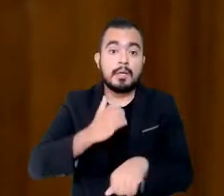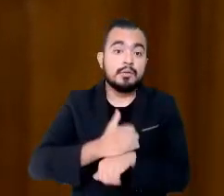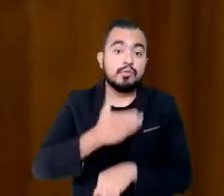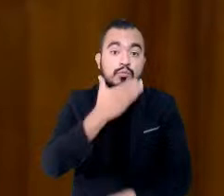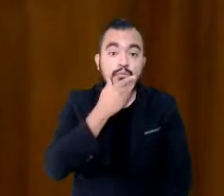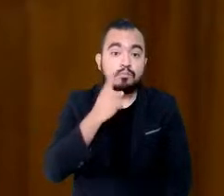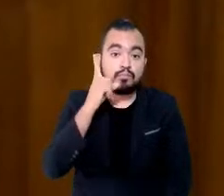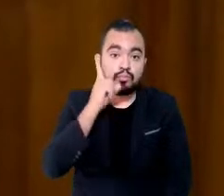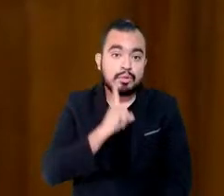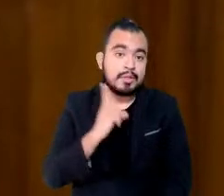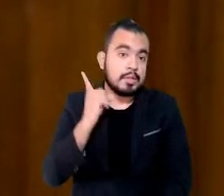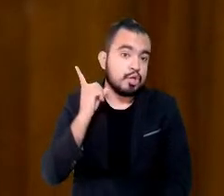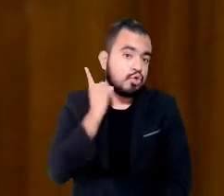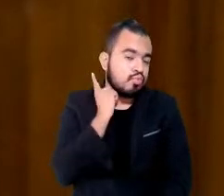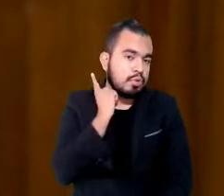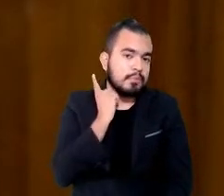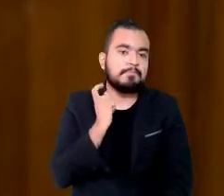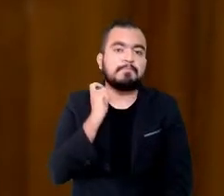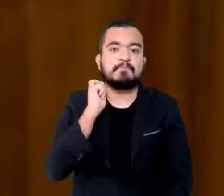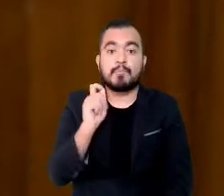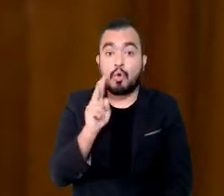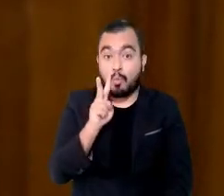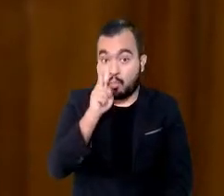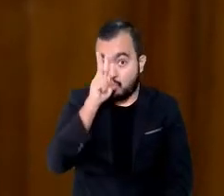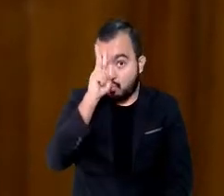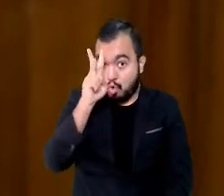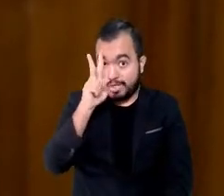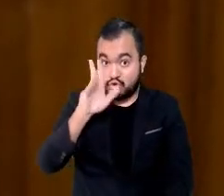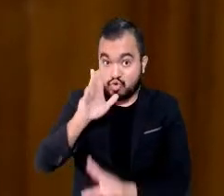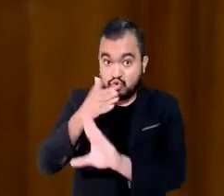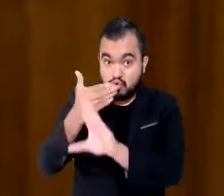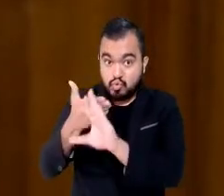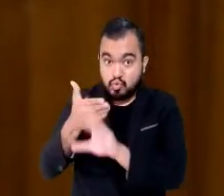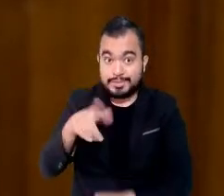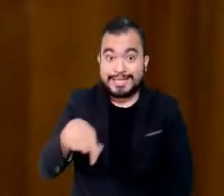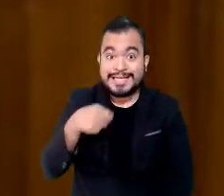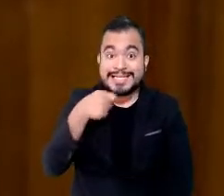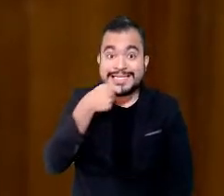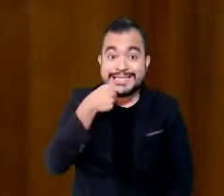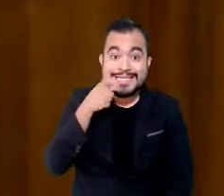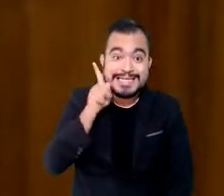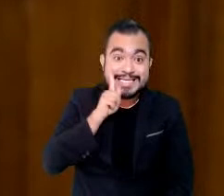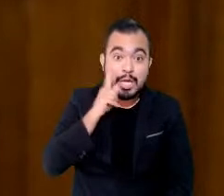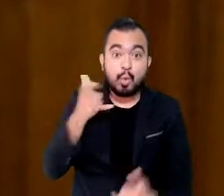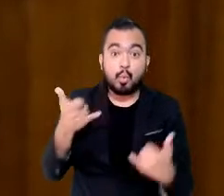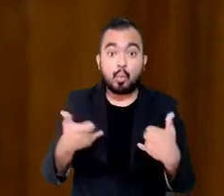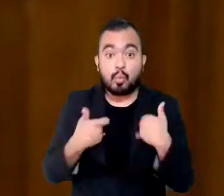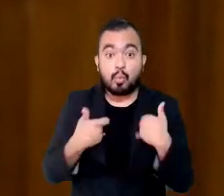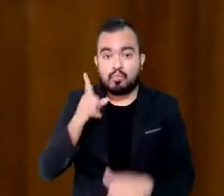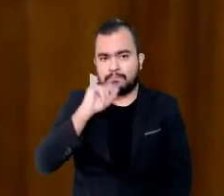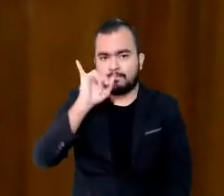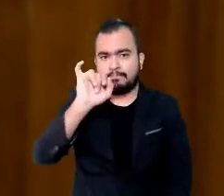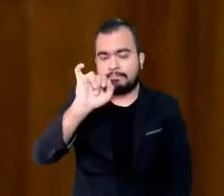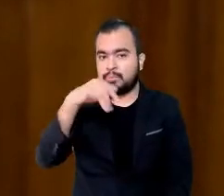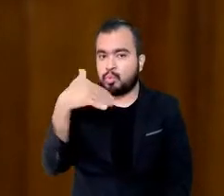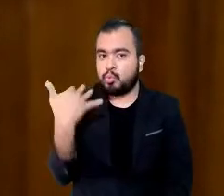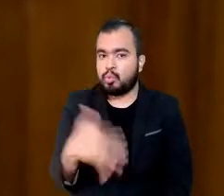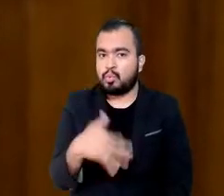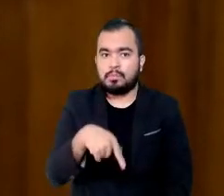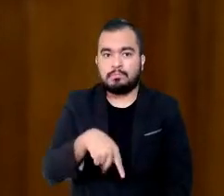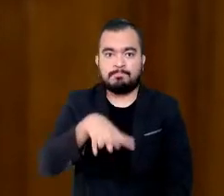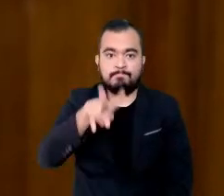diputados. La violencia contra las niñas, adolescentes y mujeres es una dolorosa realidad del mundo. Es un